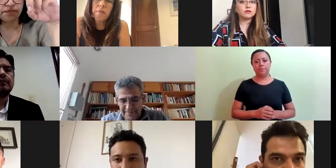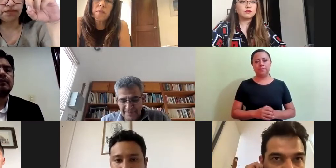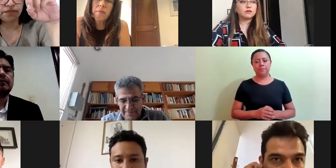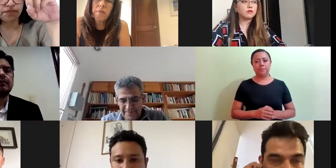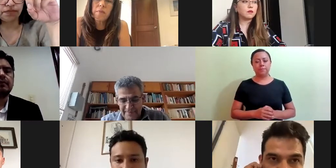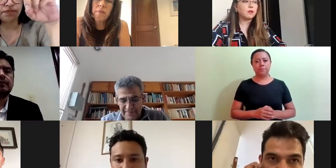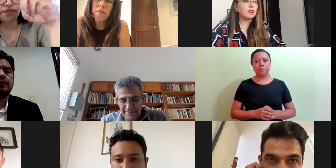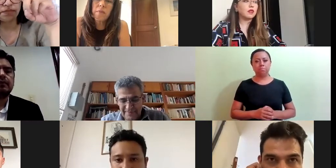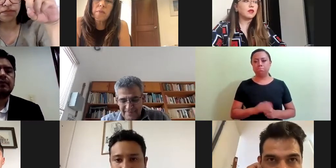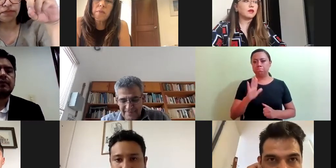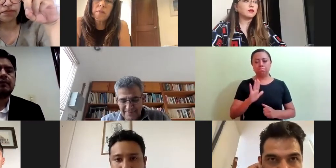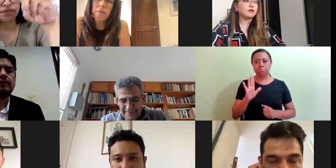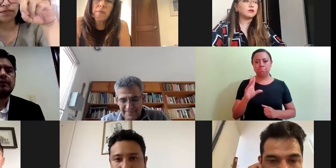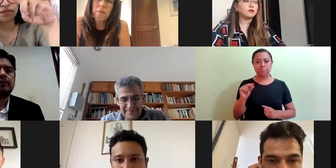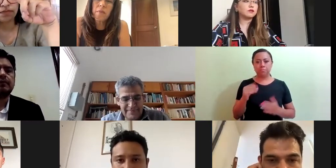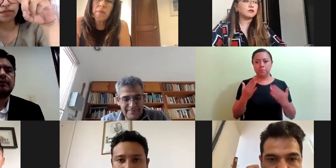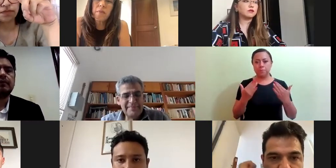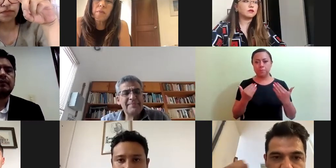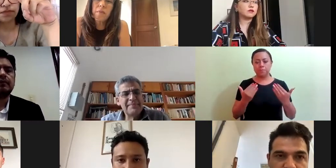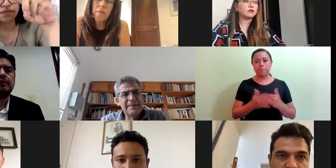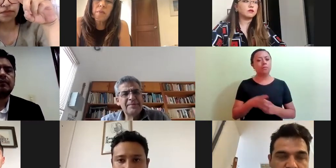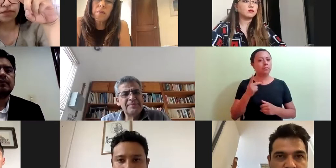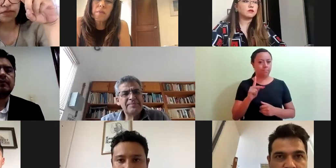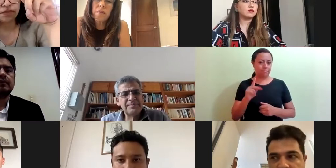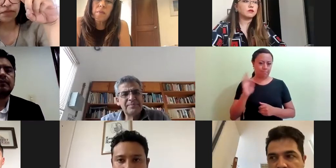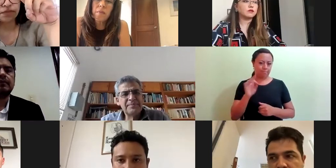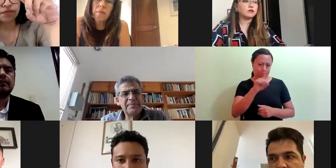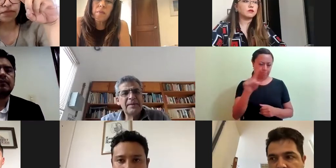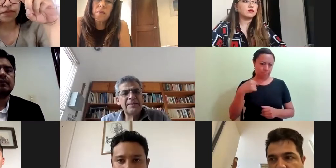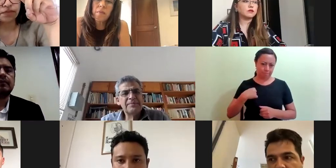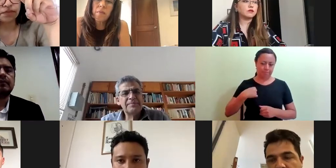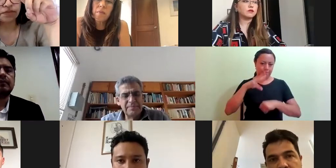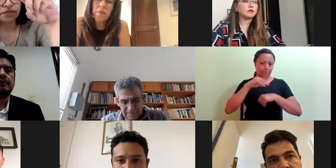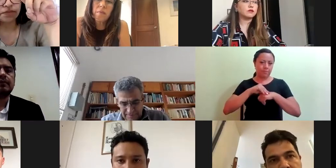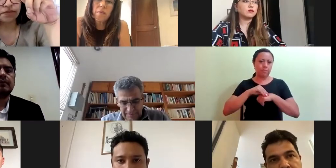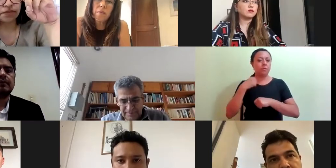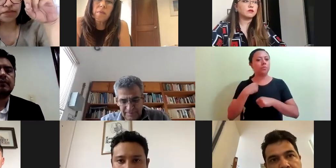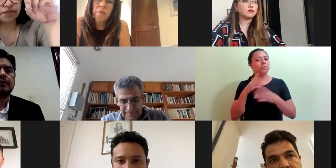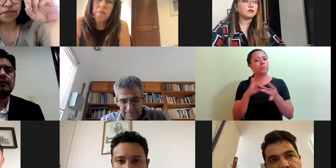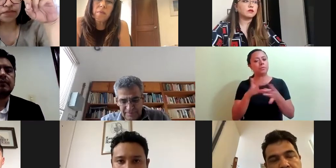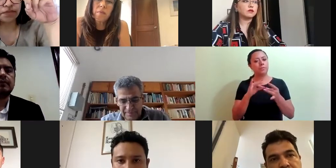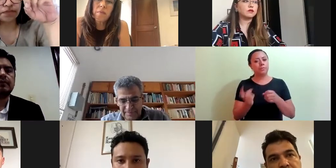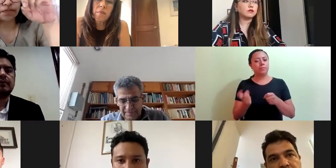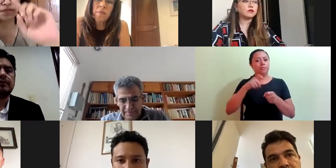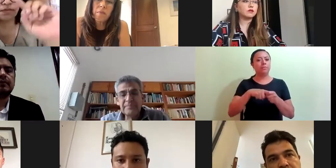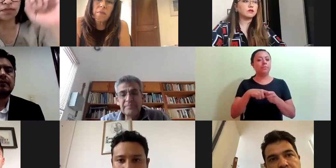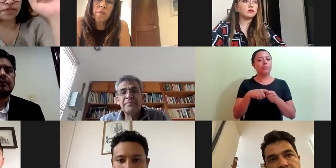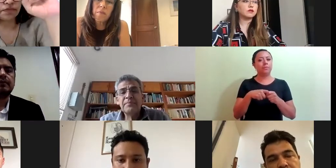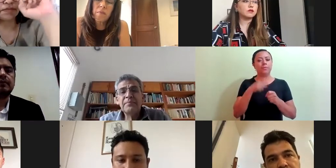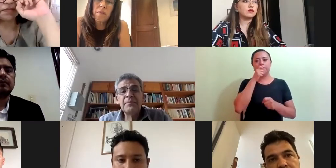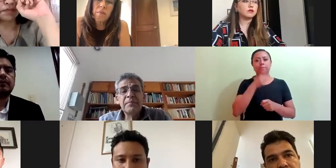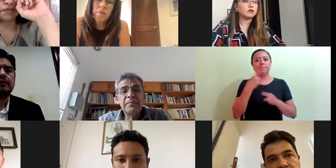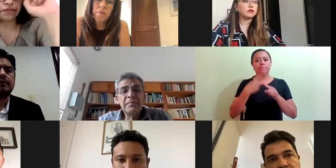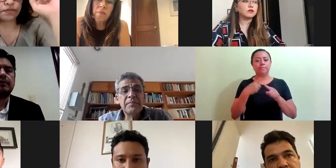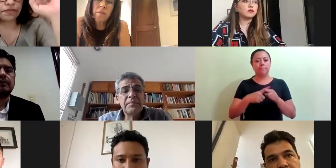Al parecer no. Sin embargo, si me lo permiten, voy a dar cuenta que se incorporó también el maestro